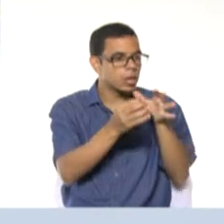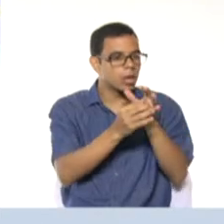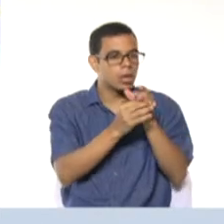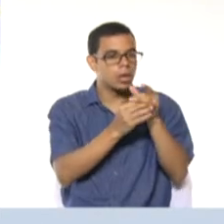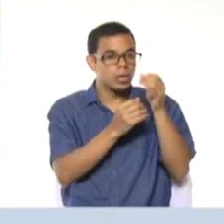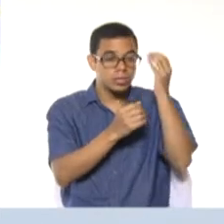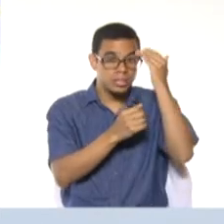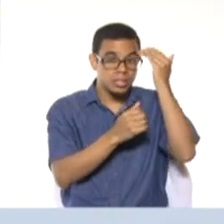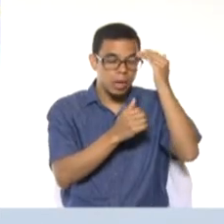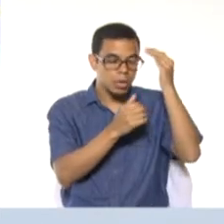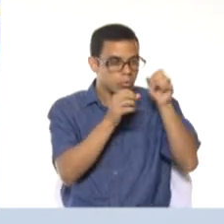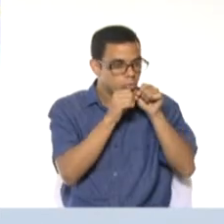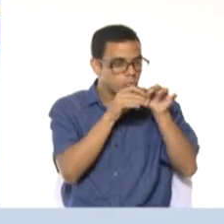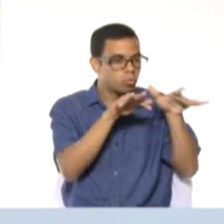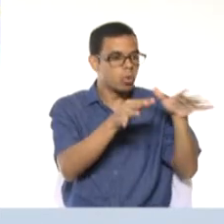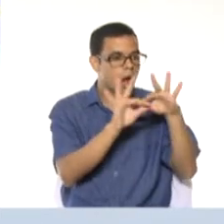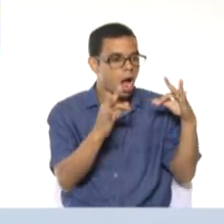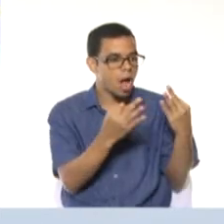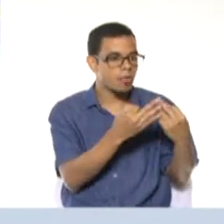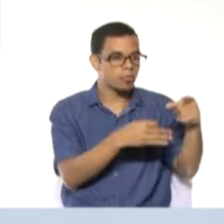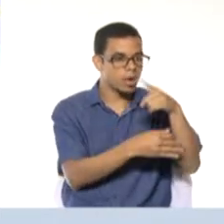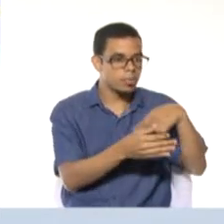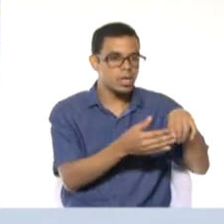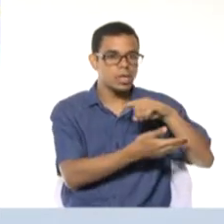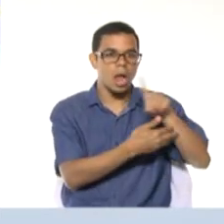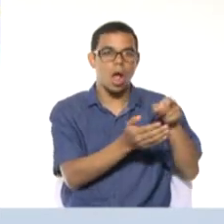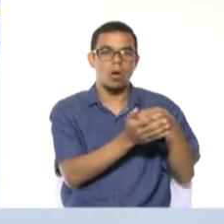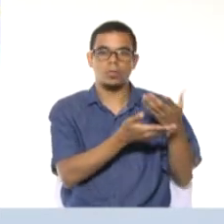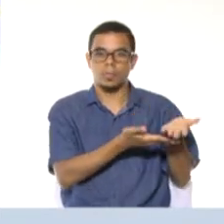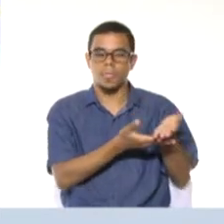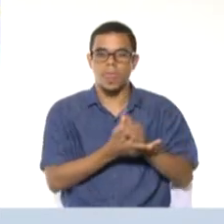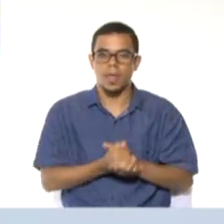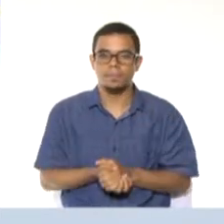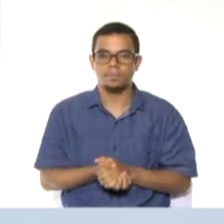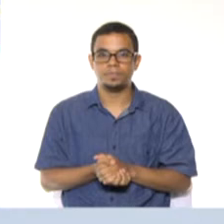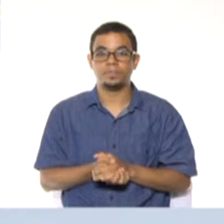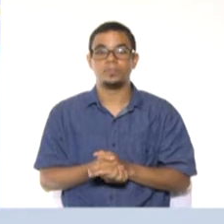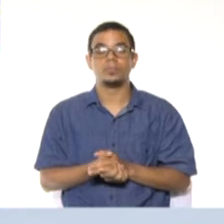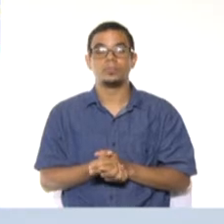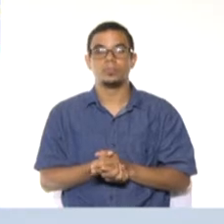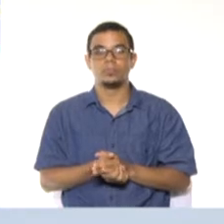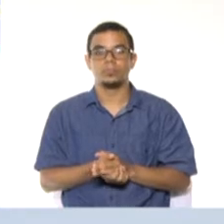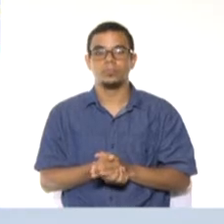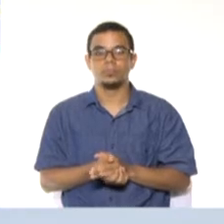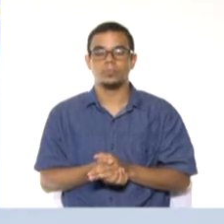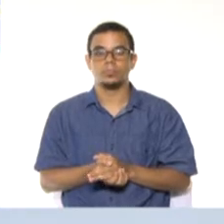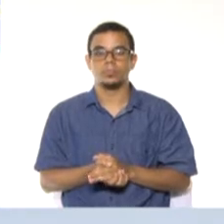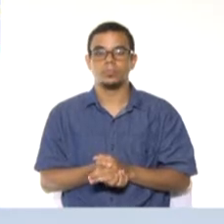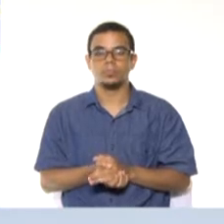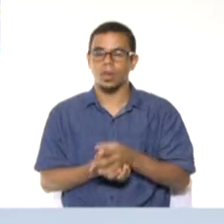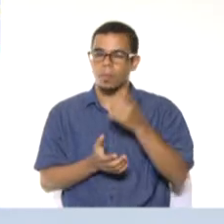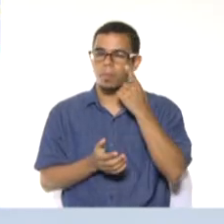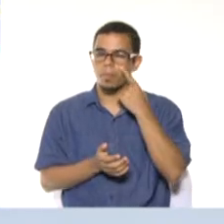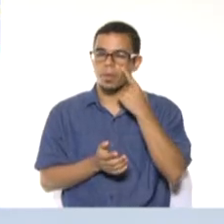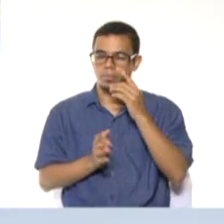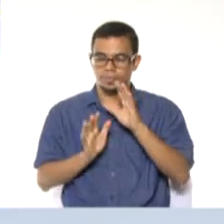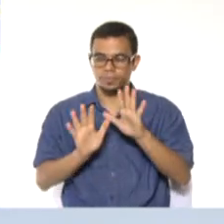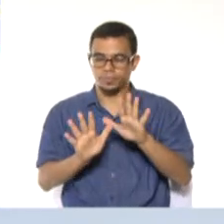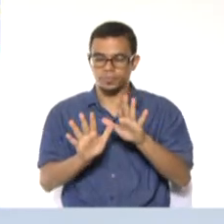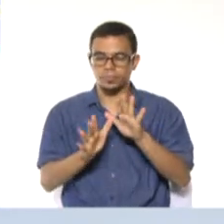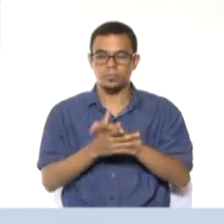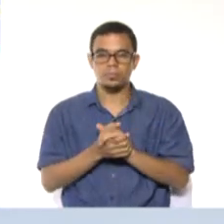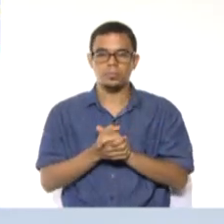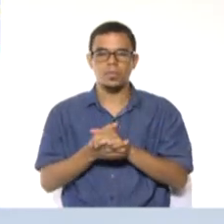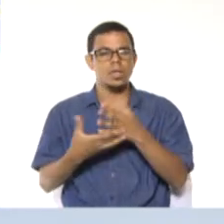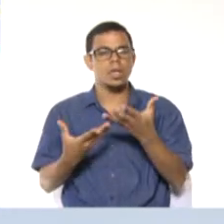los emprendimientos de las unidades de producción familiar para enriquecer la cotidianidad de sus comunidades. Vamos a hablar